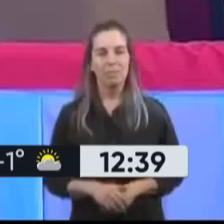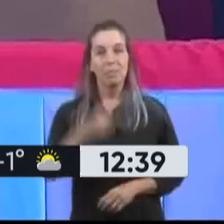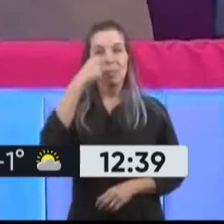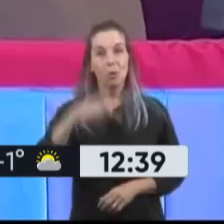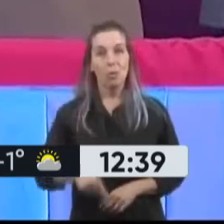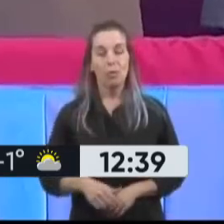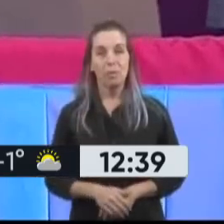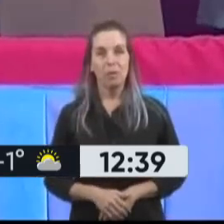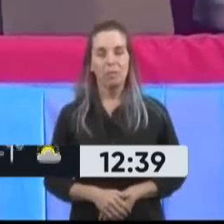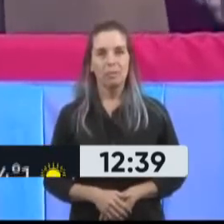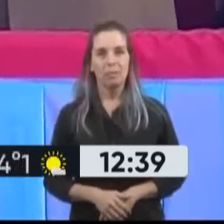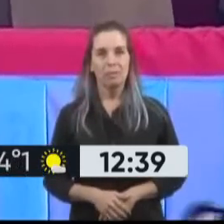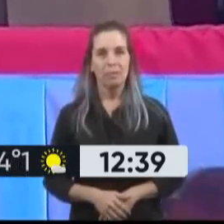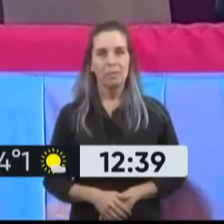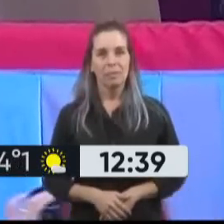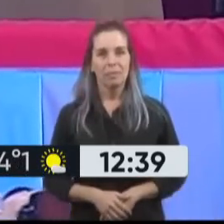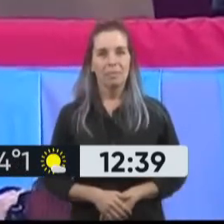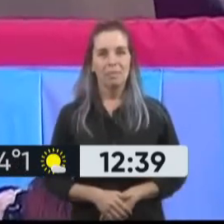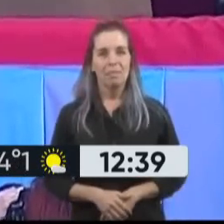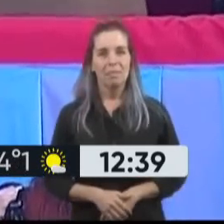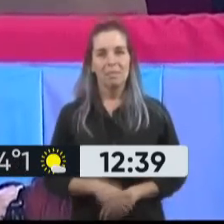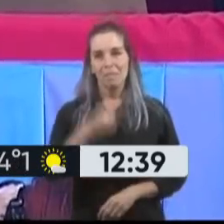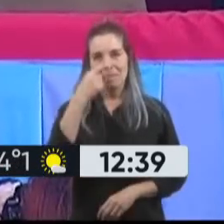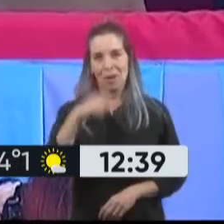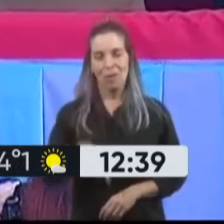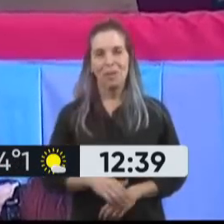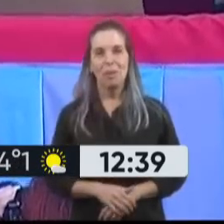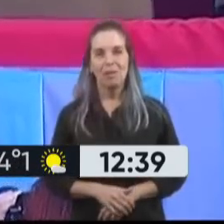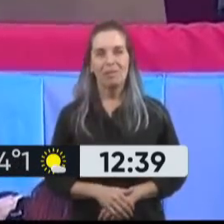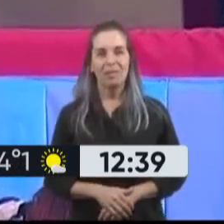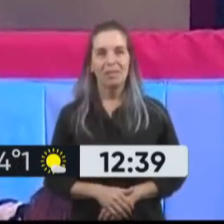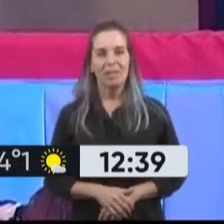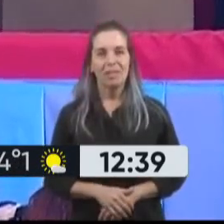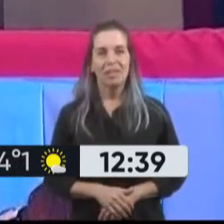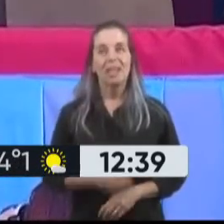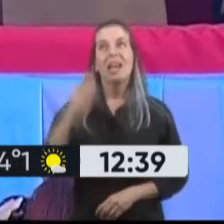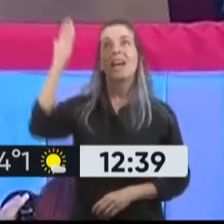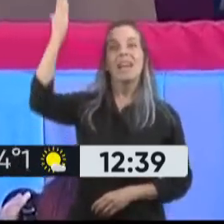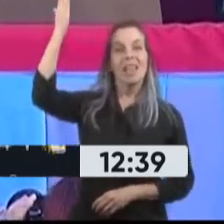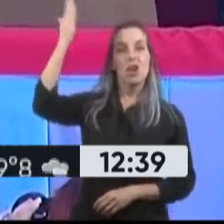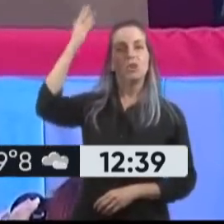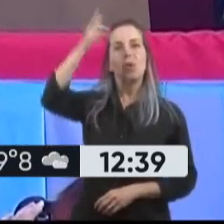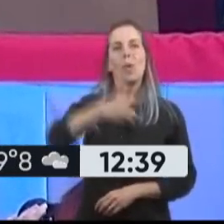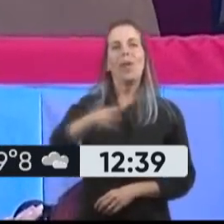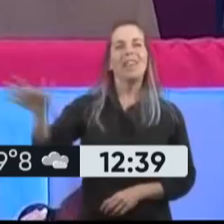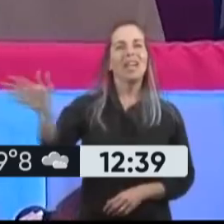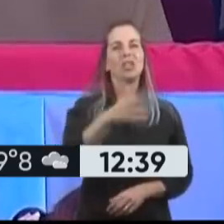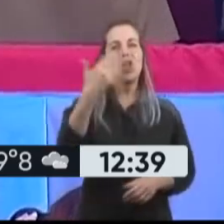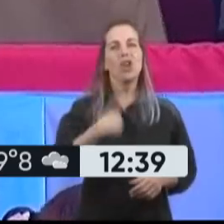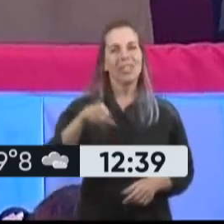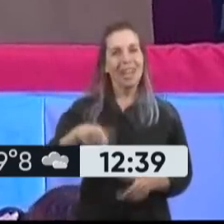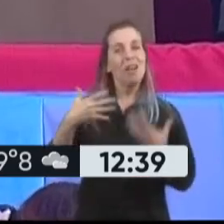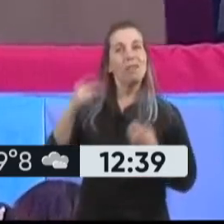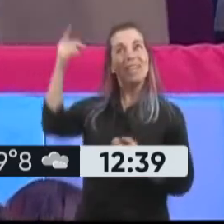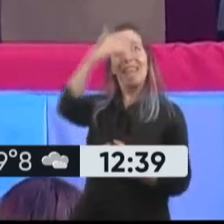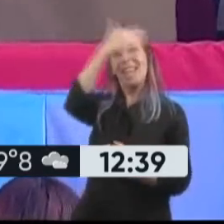Finalmente, y para cerrar, que Dios bendiga a los argentinos y que la fuerza del cielo